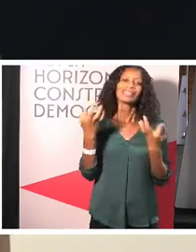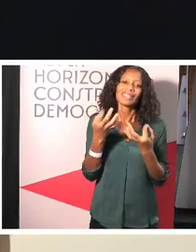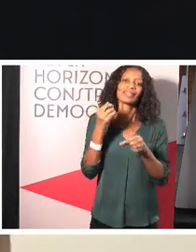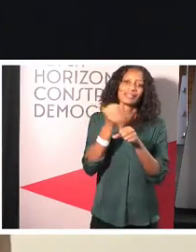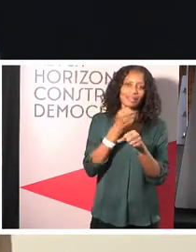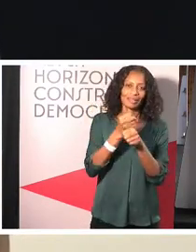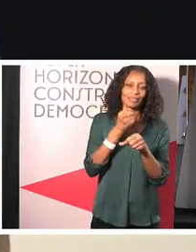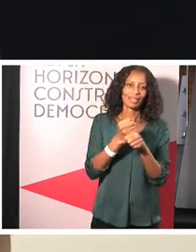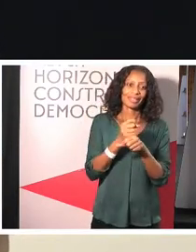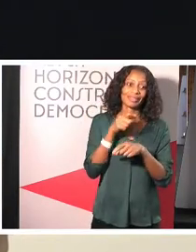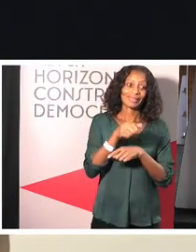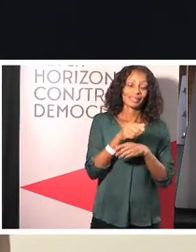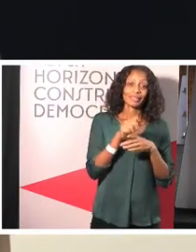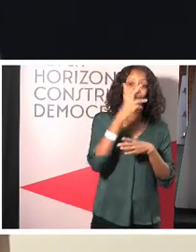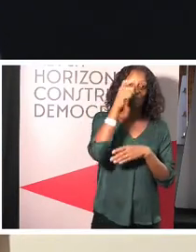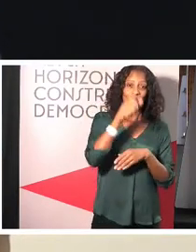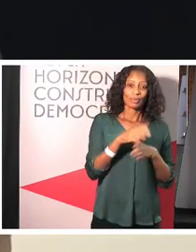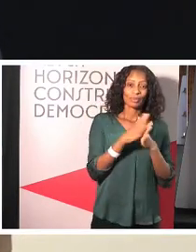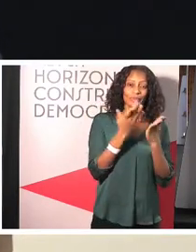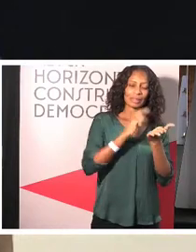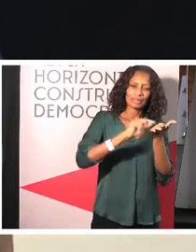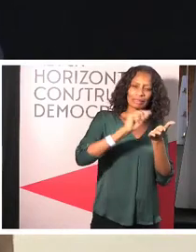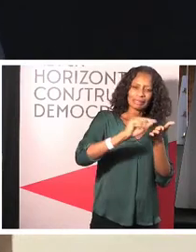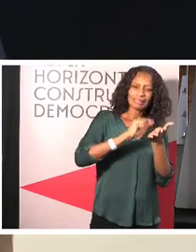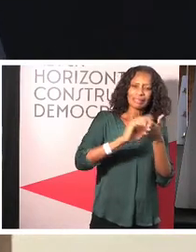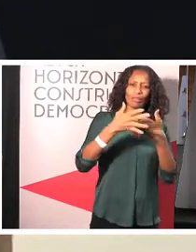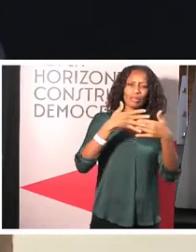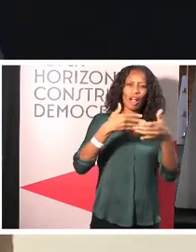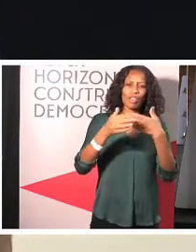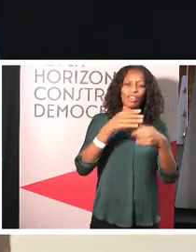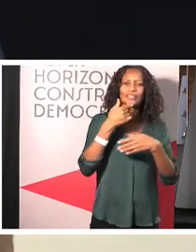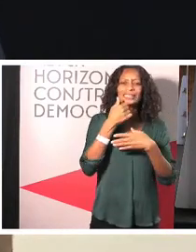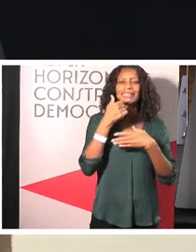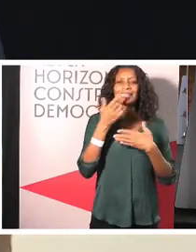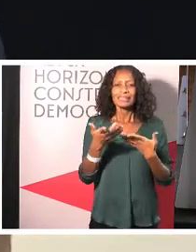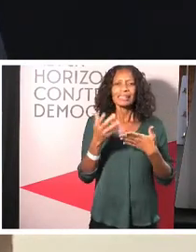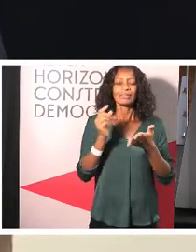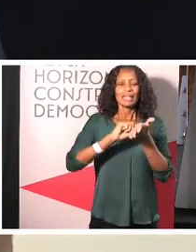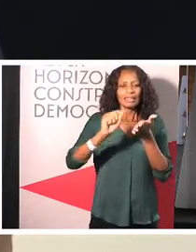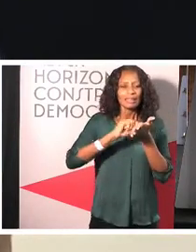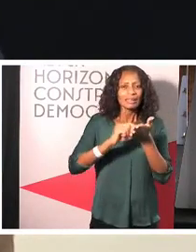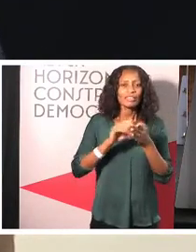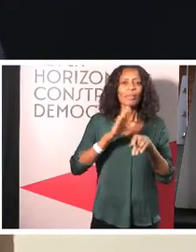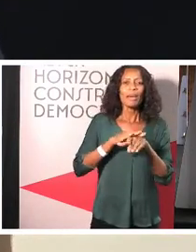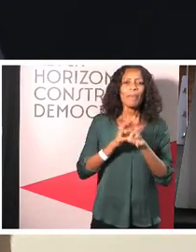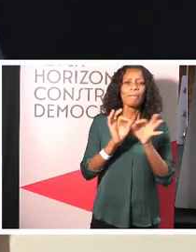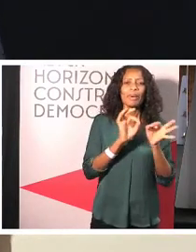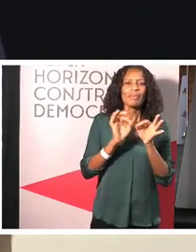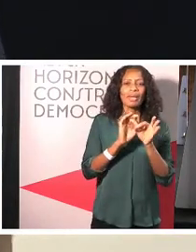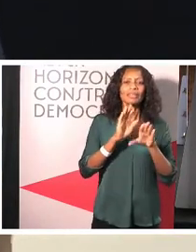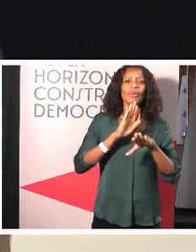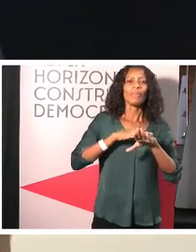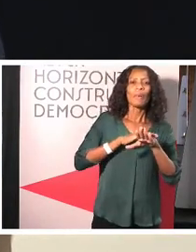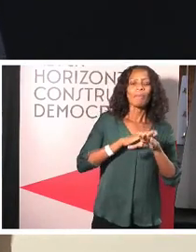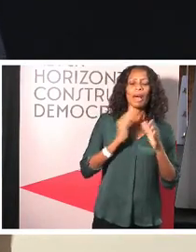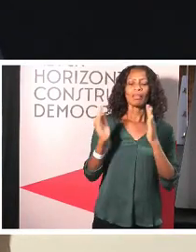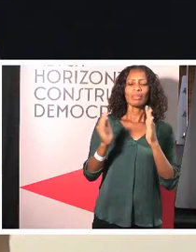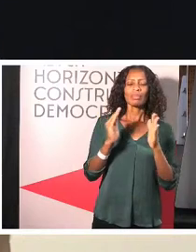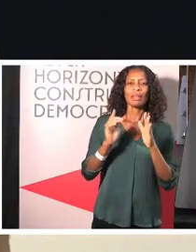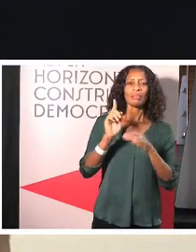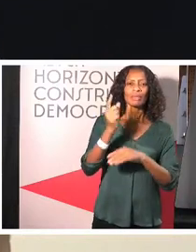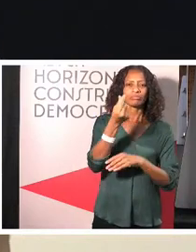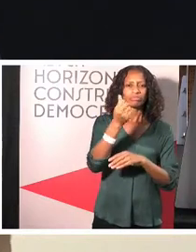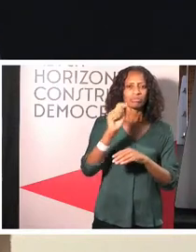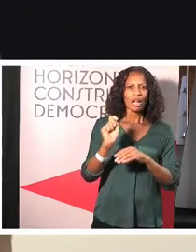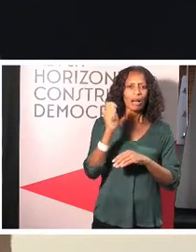desde sus primeros escritos, donde era más hegeliano, hasta en los escritos de preparación para el Capital, hasta en el Capital, donde tiene un capítulo